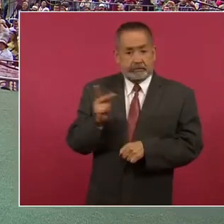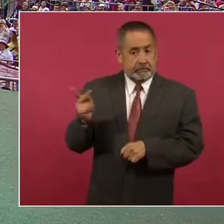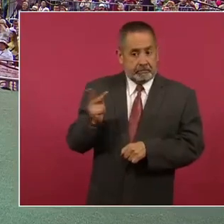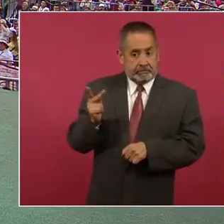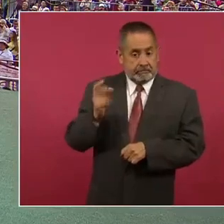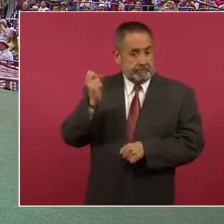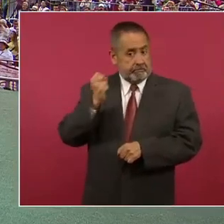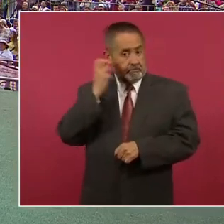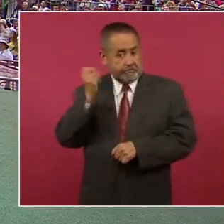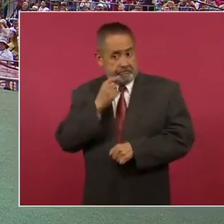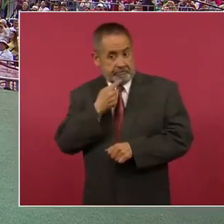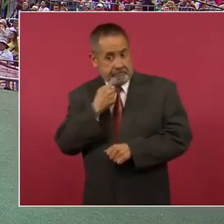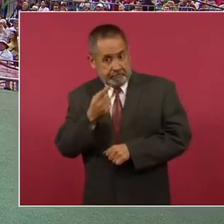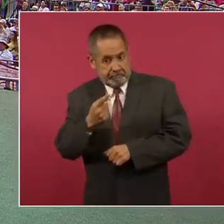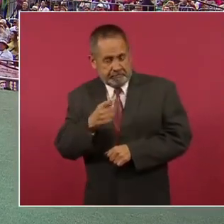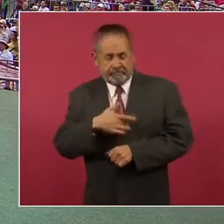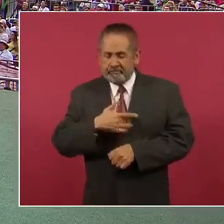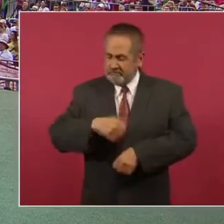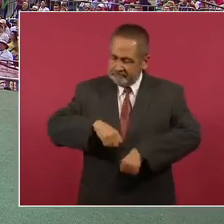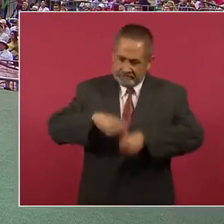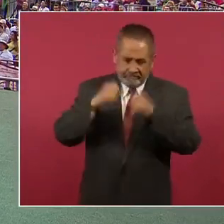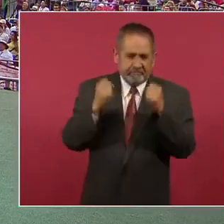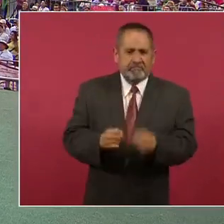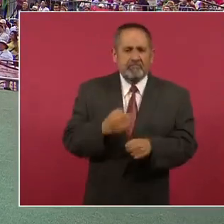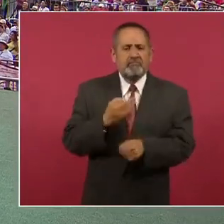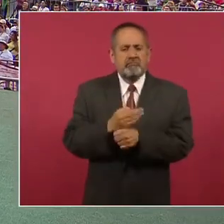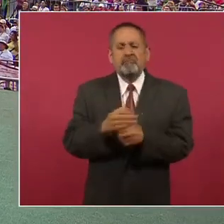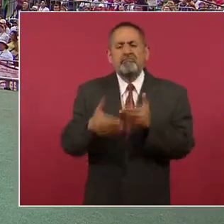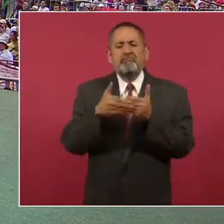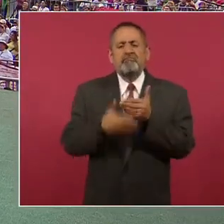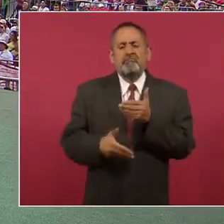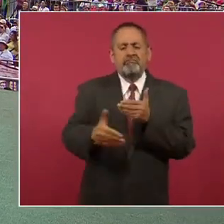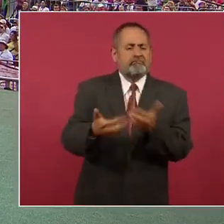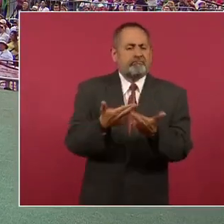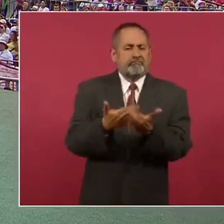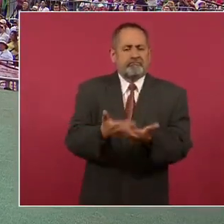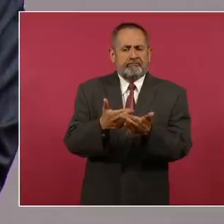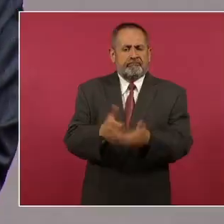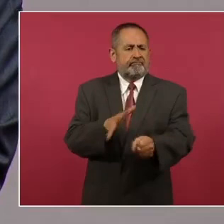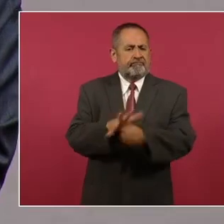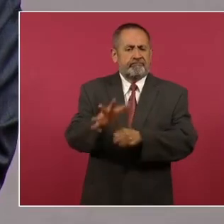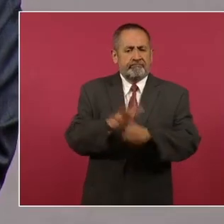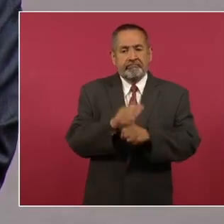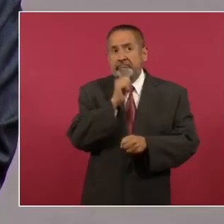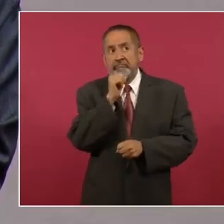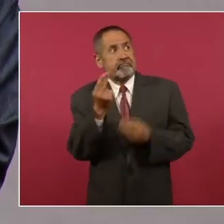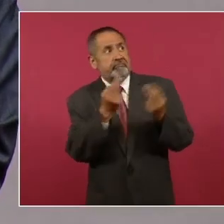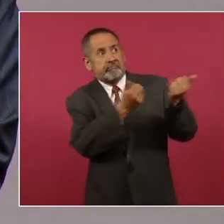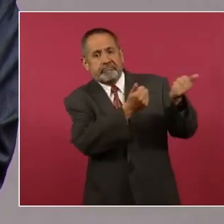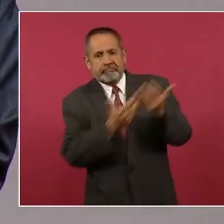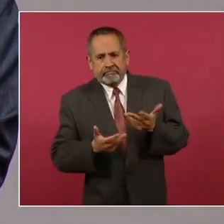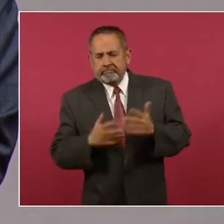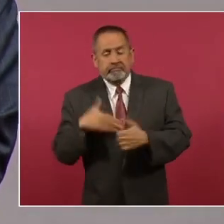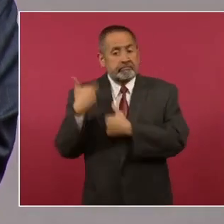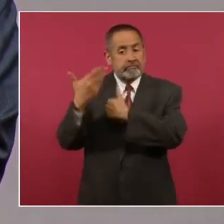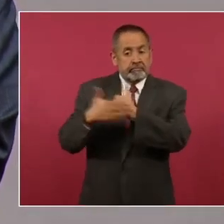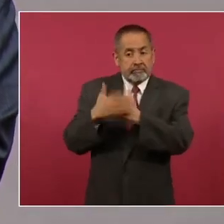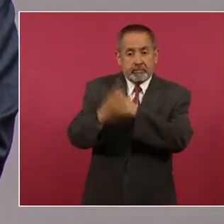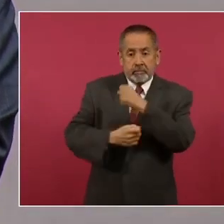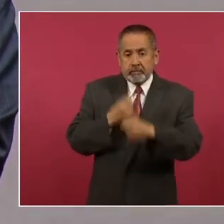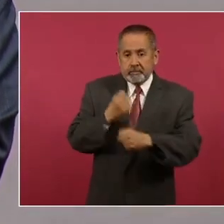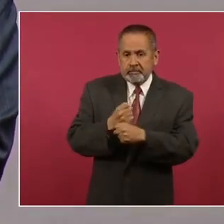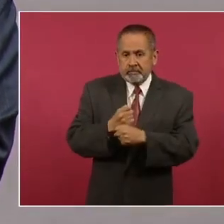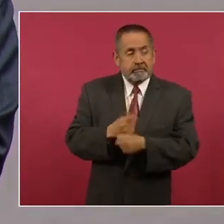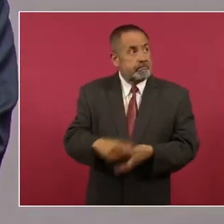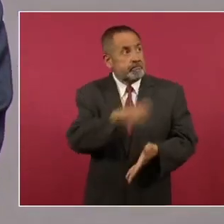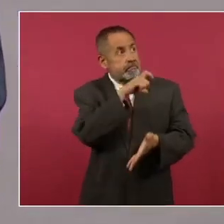asegurar que se está garantizando la soberanía petrolera. El año próximo no